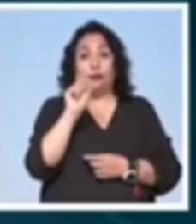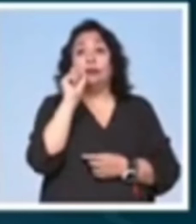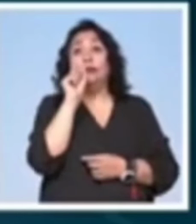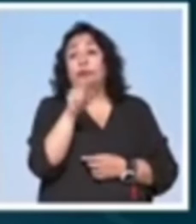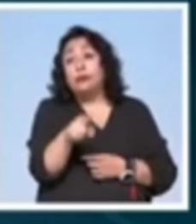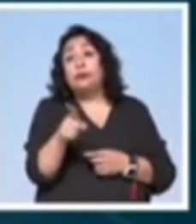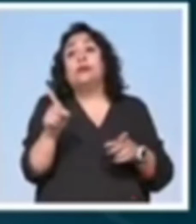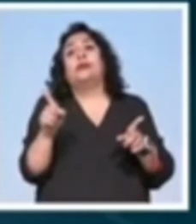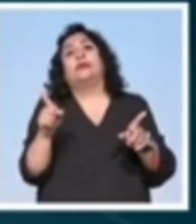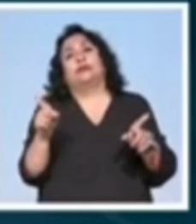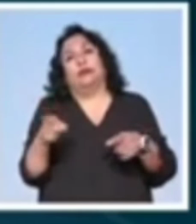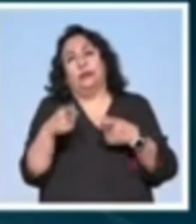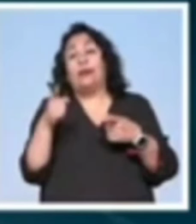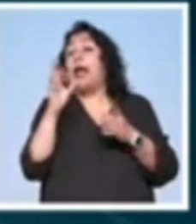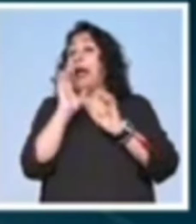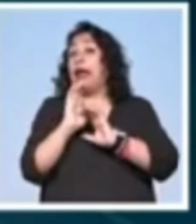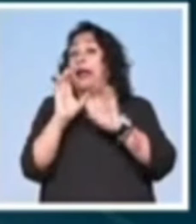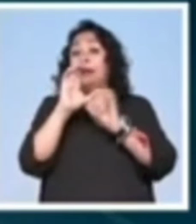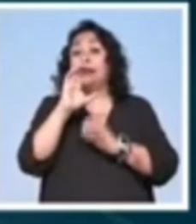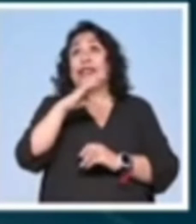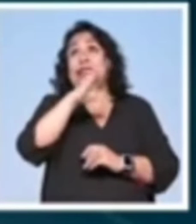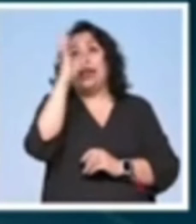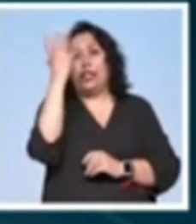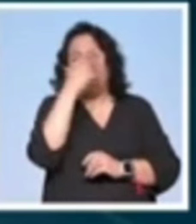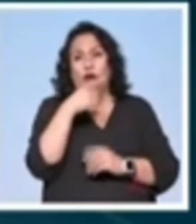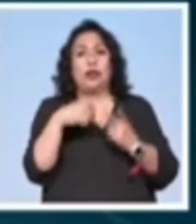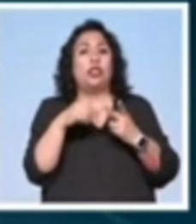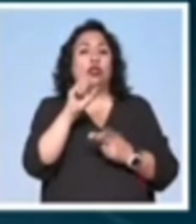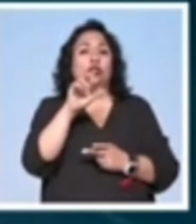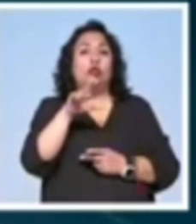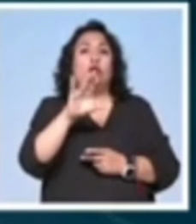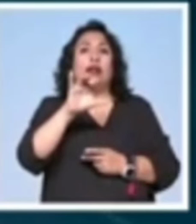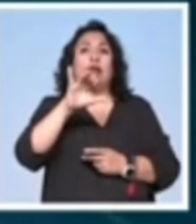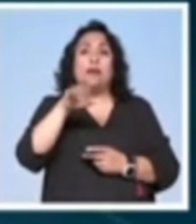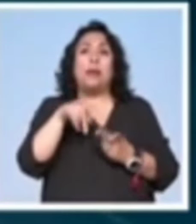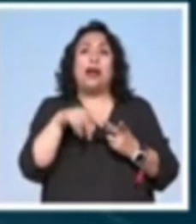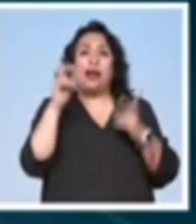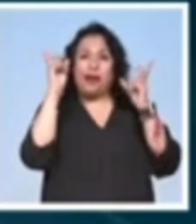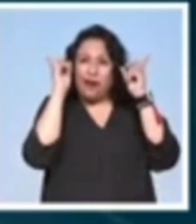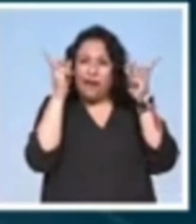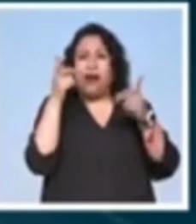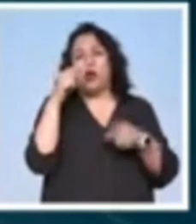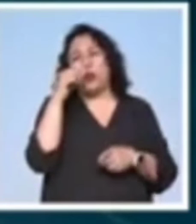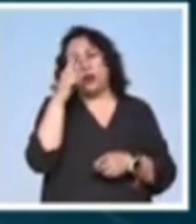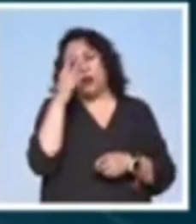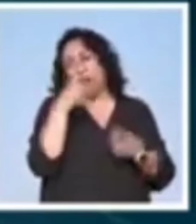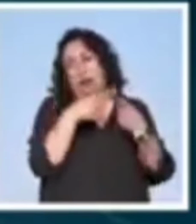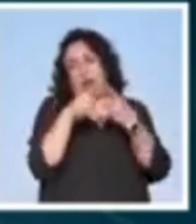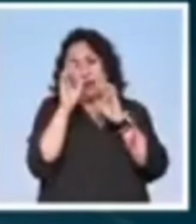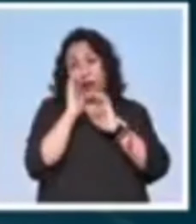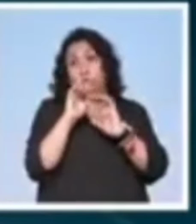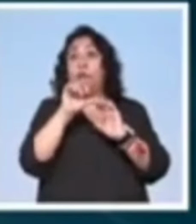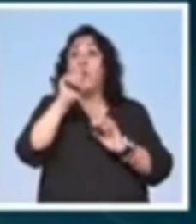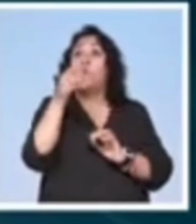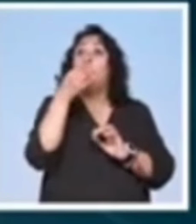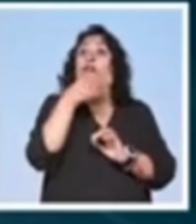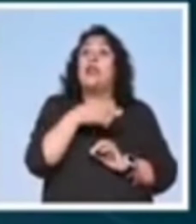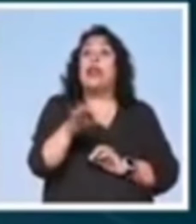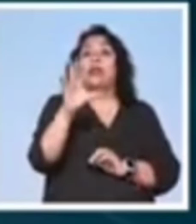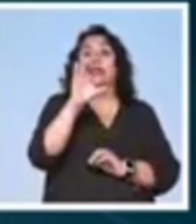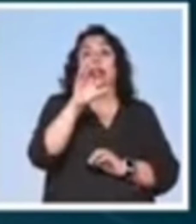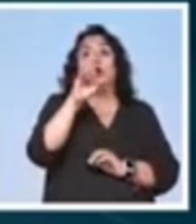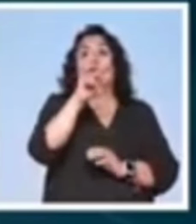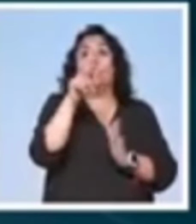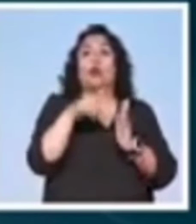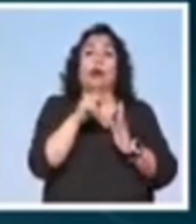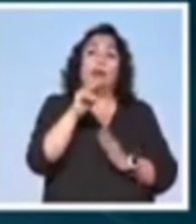como interpretaciones del Cielito Lindo y sones como el Caimán, el Caballo y la Presumida, seguida de la fiesta de Corpus en